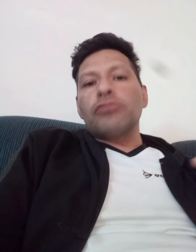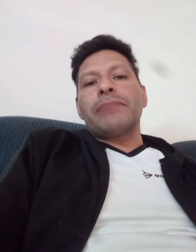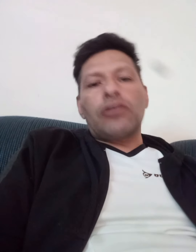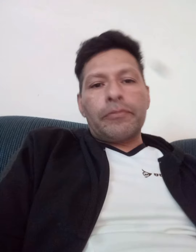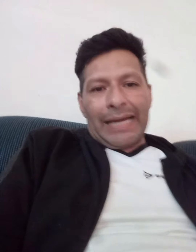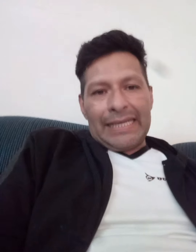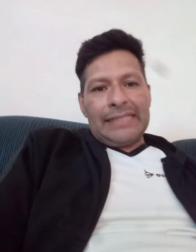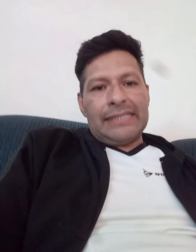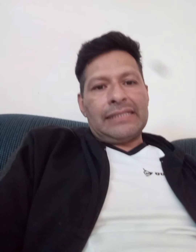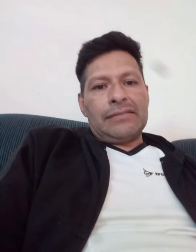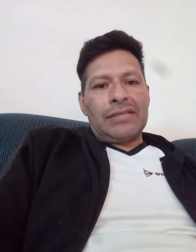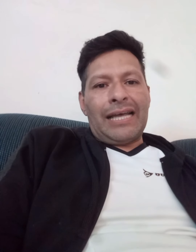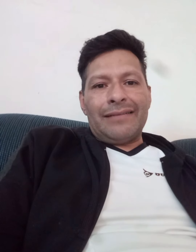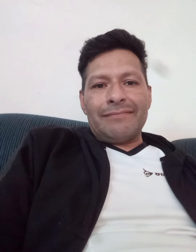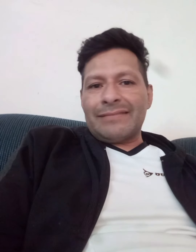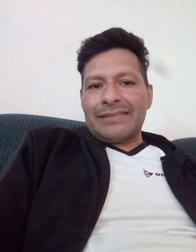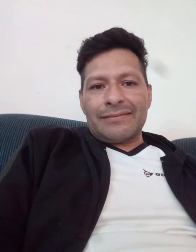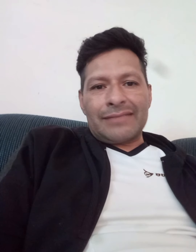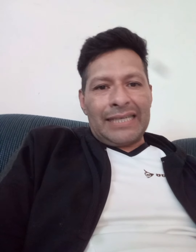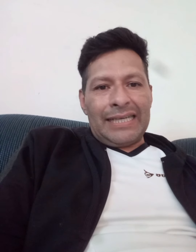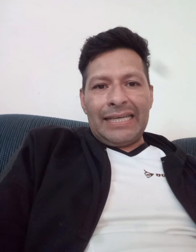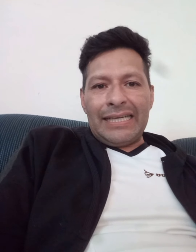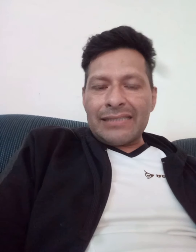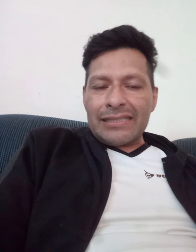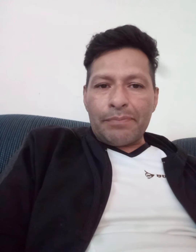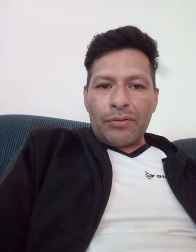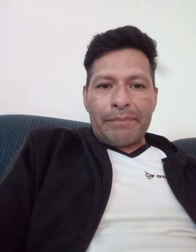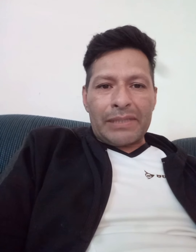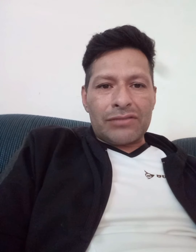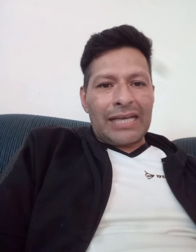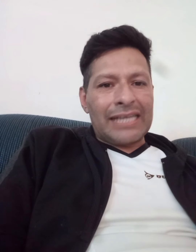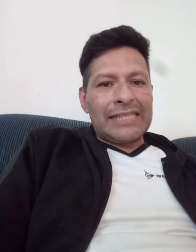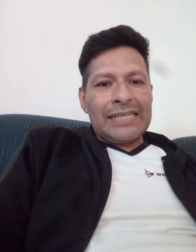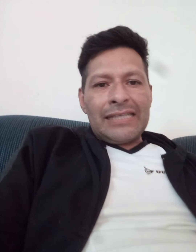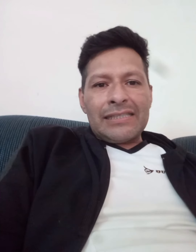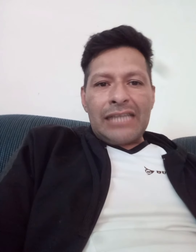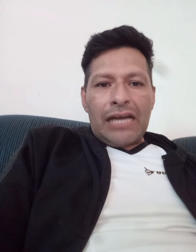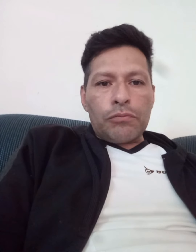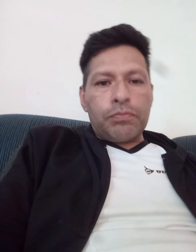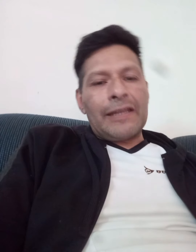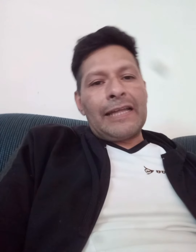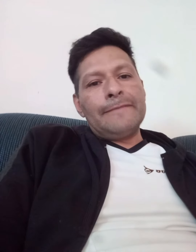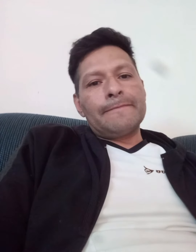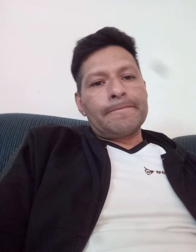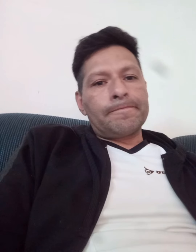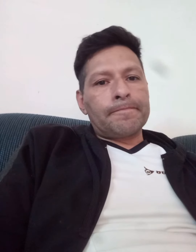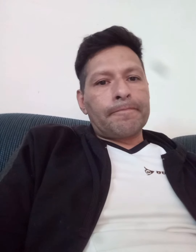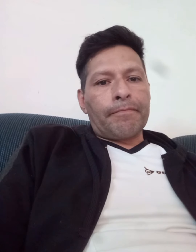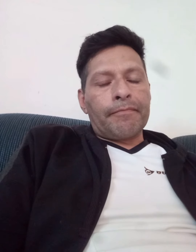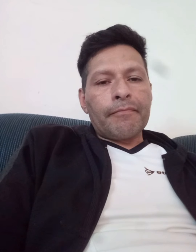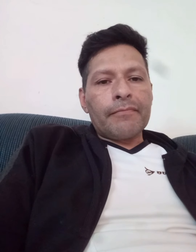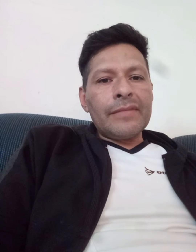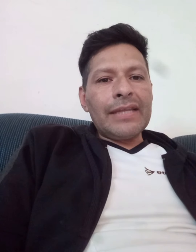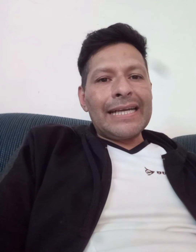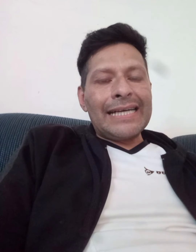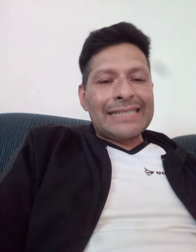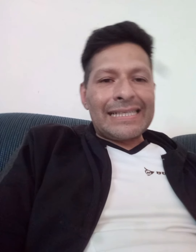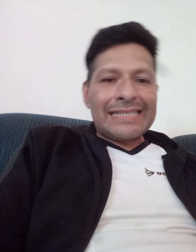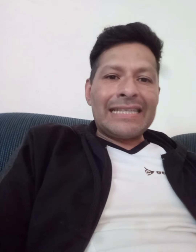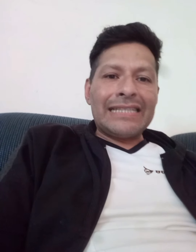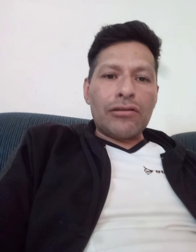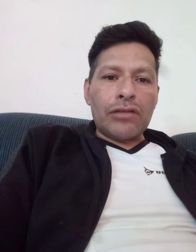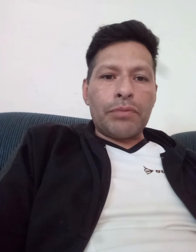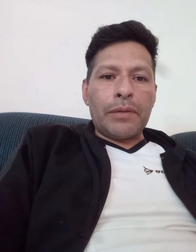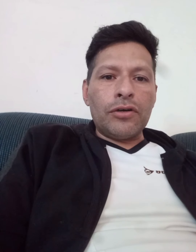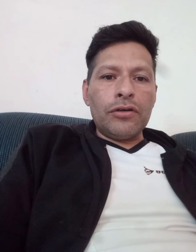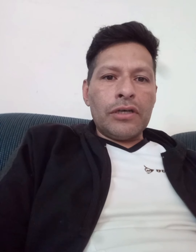siendo un mejor país, o sea, que este tipo de personajes ya no puedan gastarse